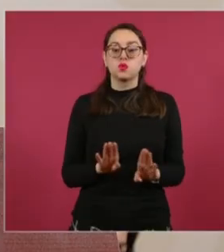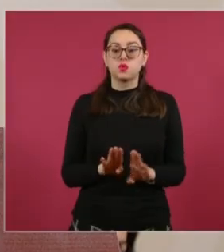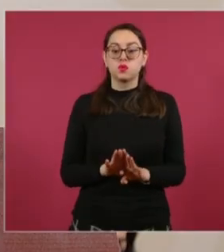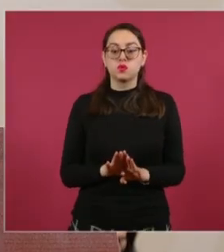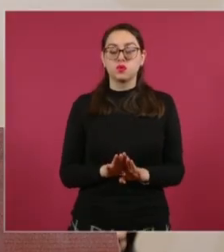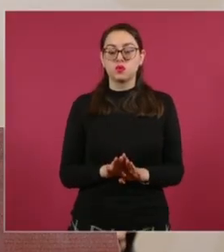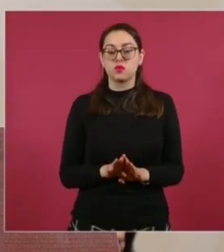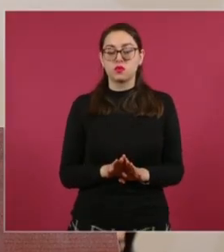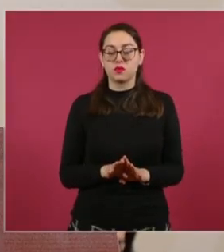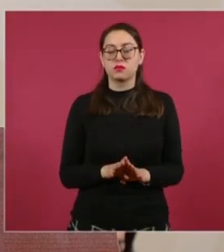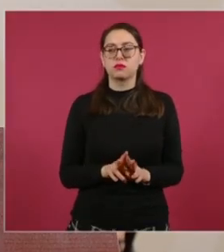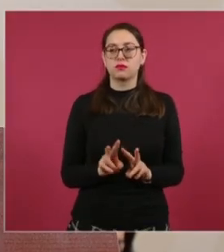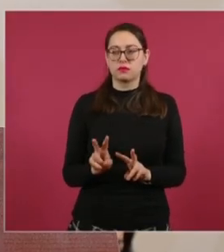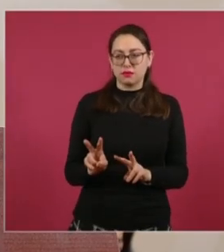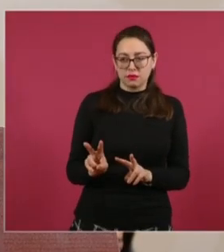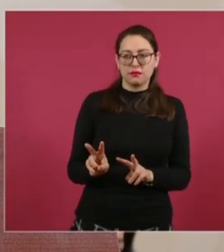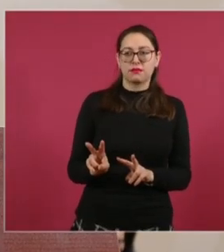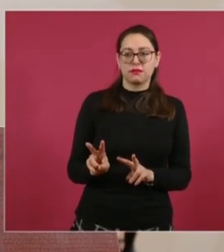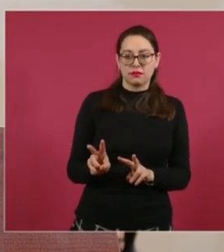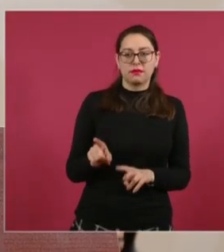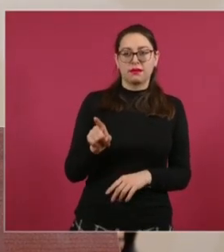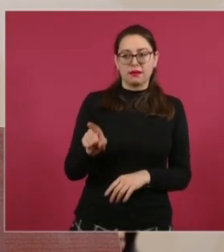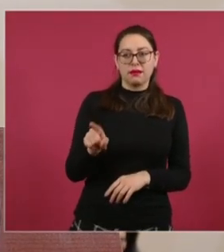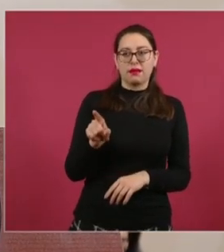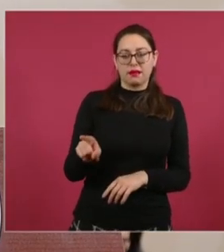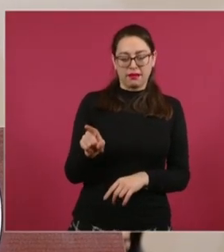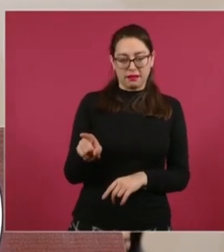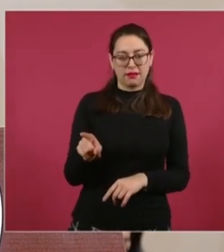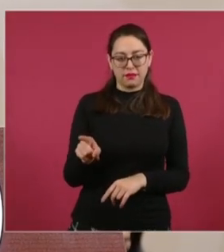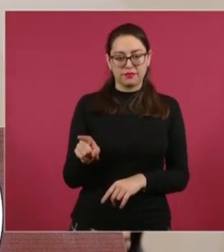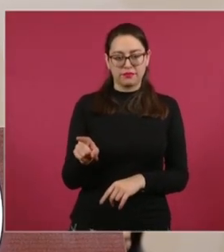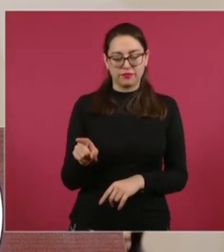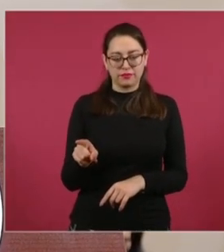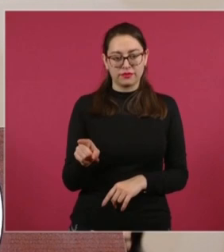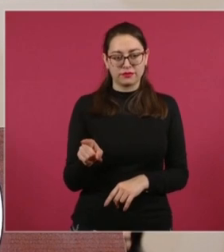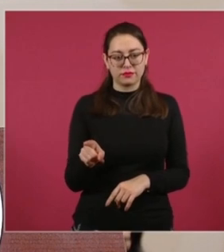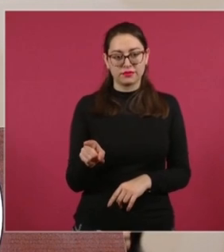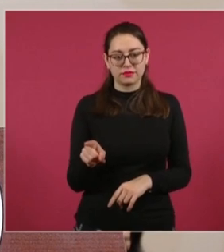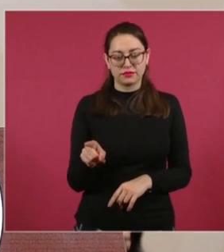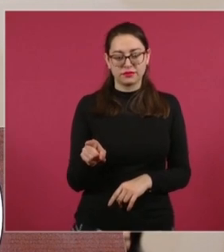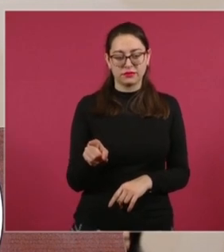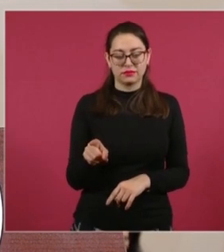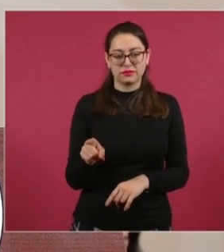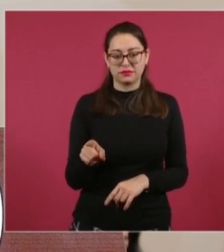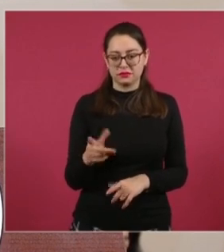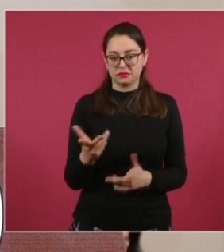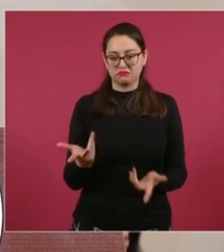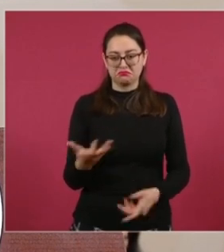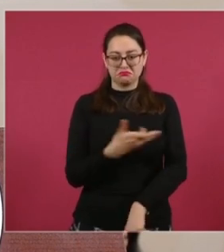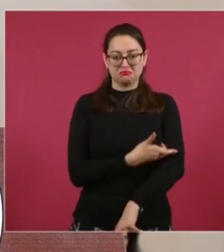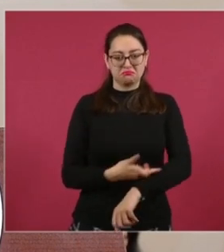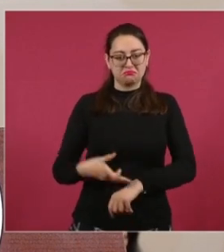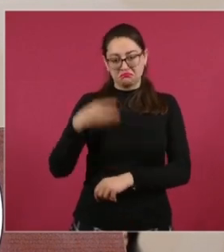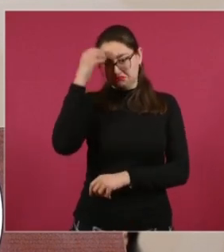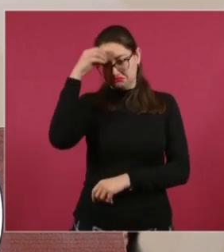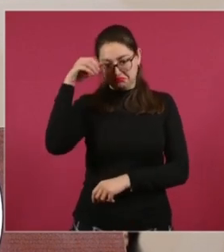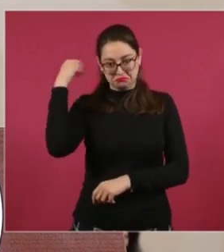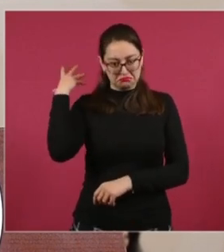actúan, por qué no se desatienden de sus familiares,